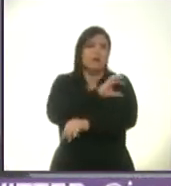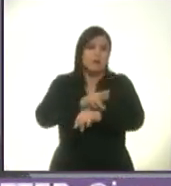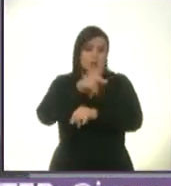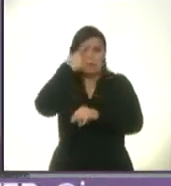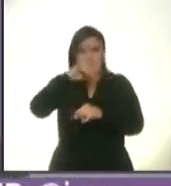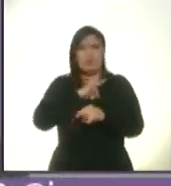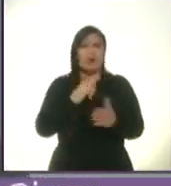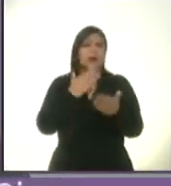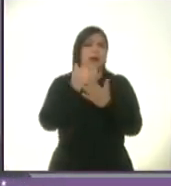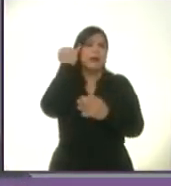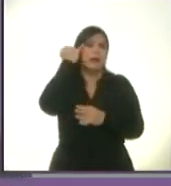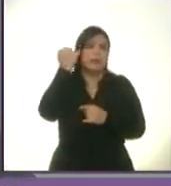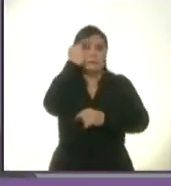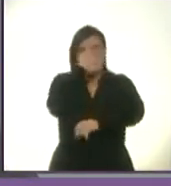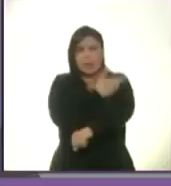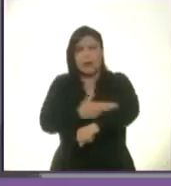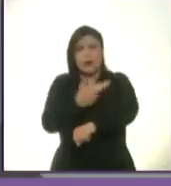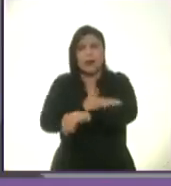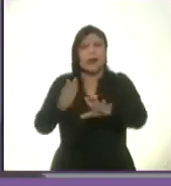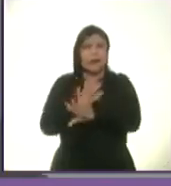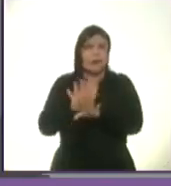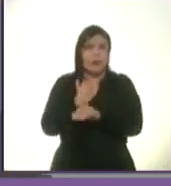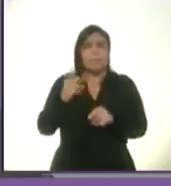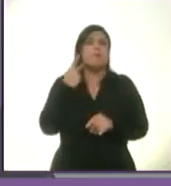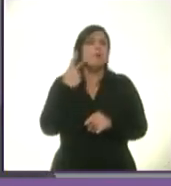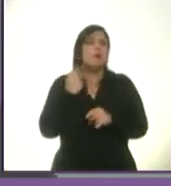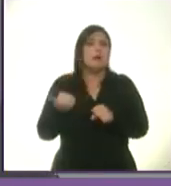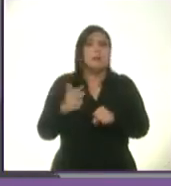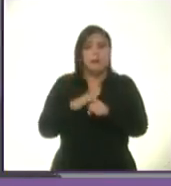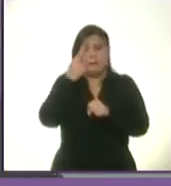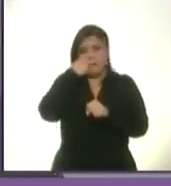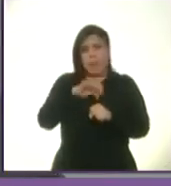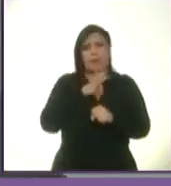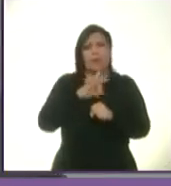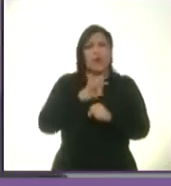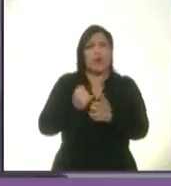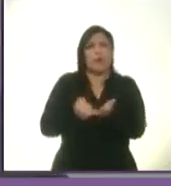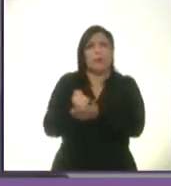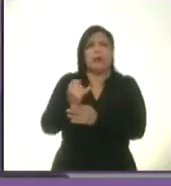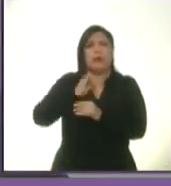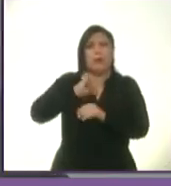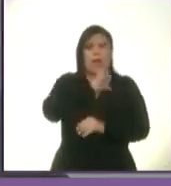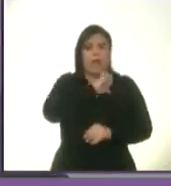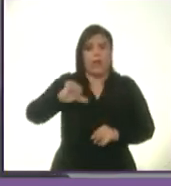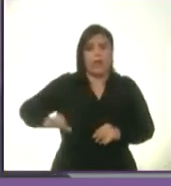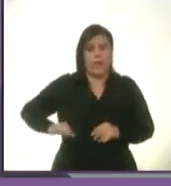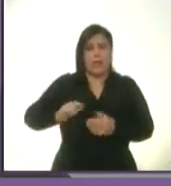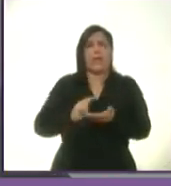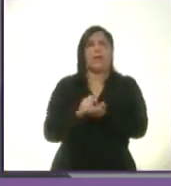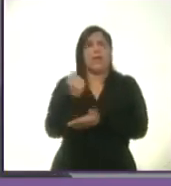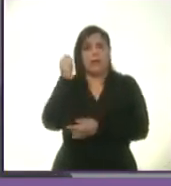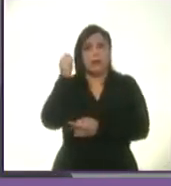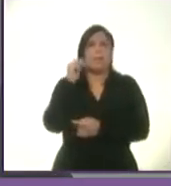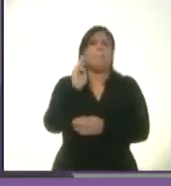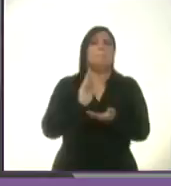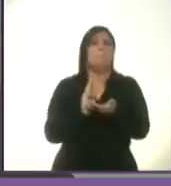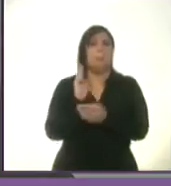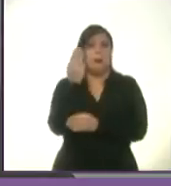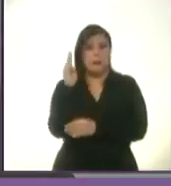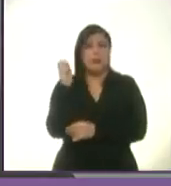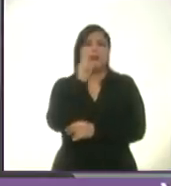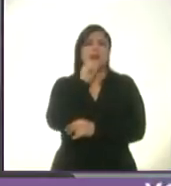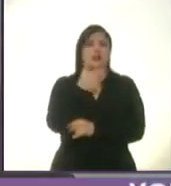política administrativa para aclarar como zona autonómica a las alcaldías de tlahuac milpa alta xochimilco y tlalpan